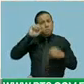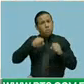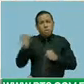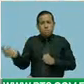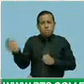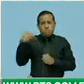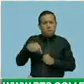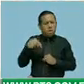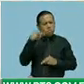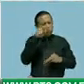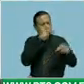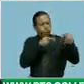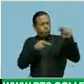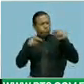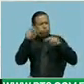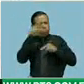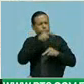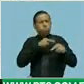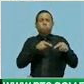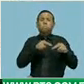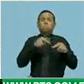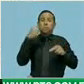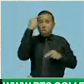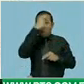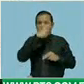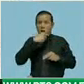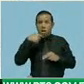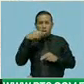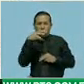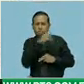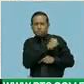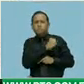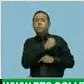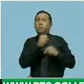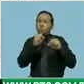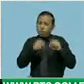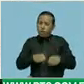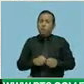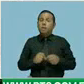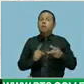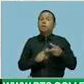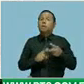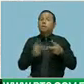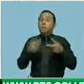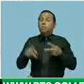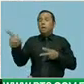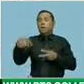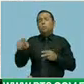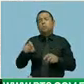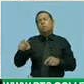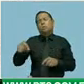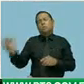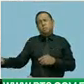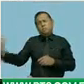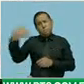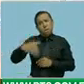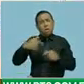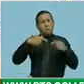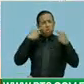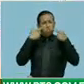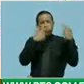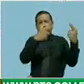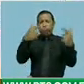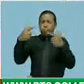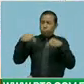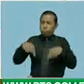personas que participaron del asalto y también pues que ellos puedan, digamos, pues rondar un poco más el sector para que den mayor seguridad.